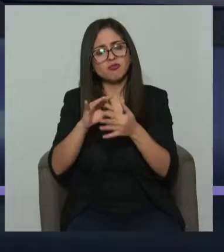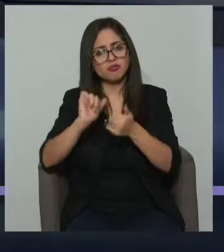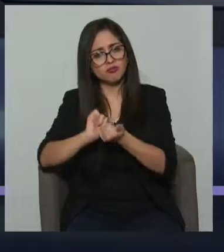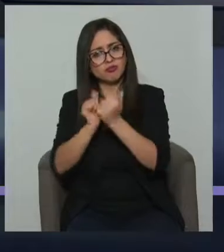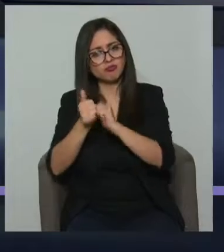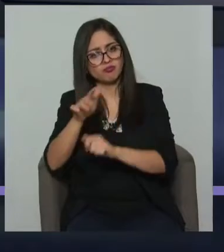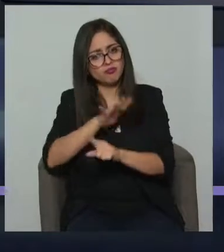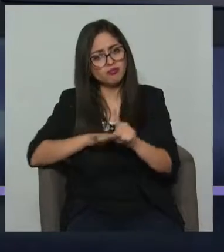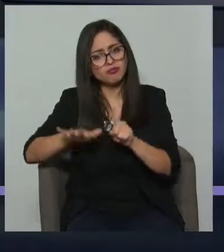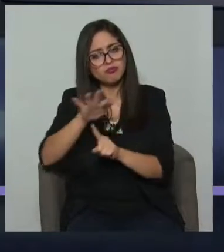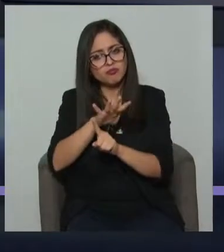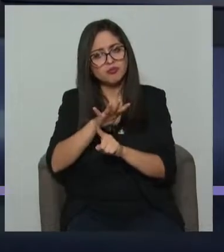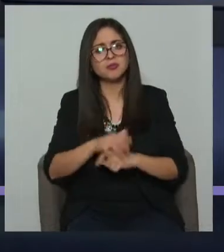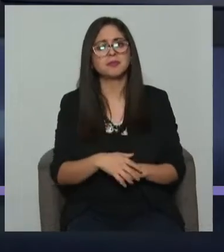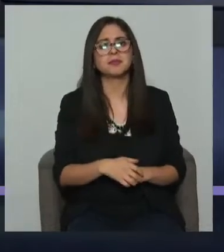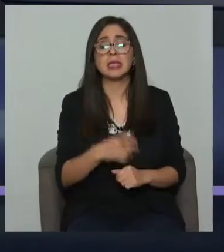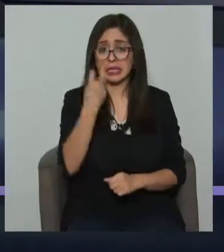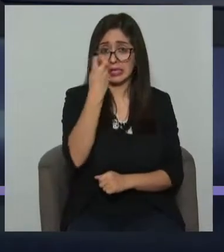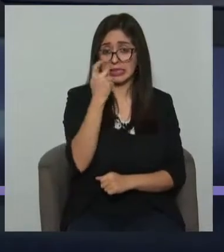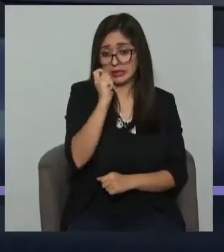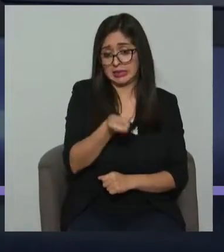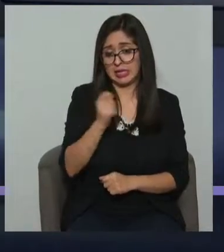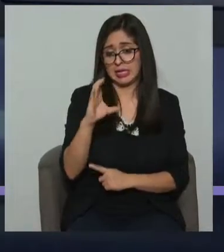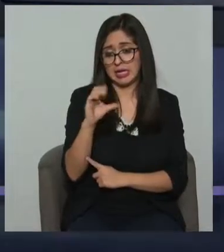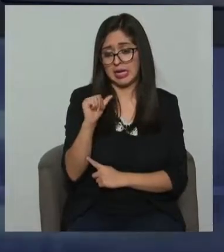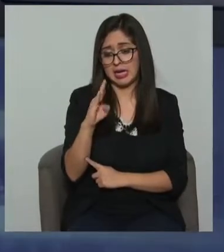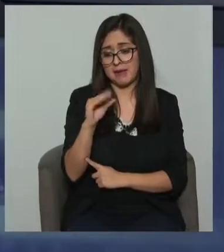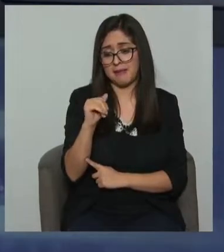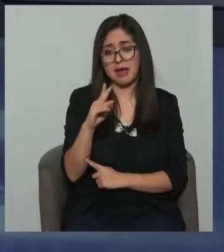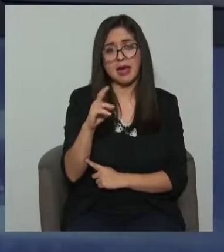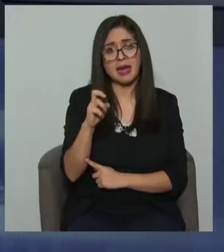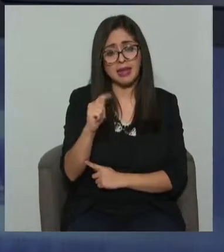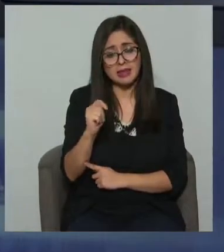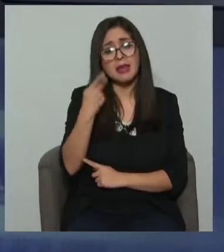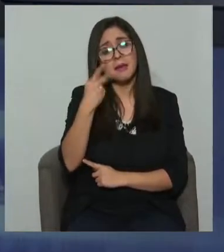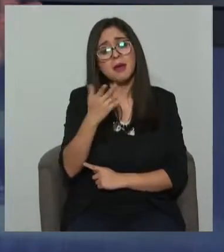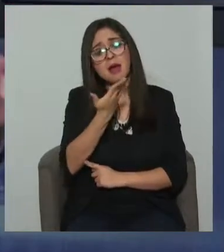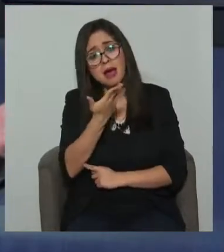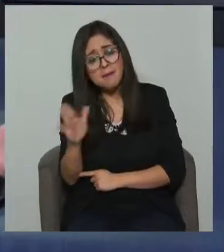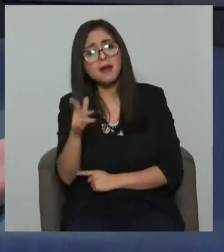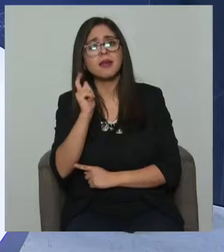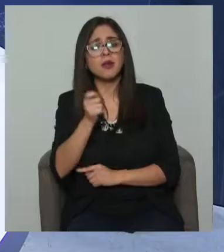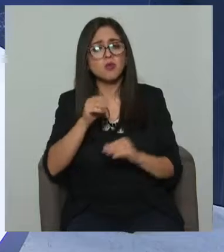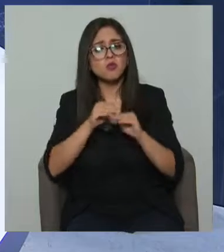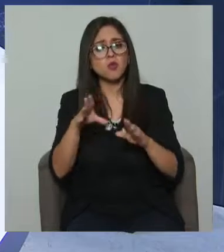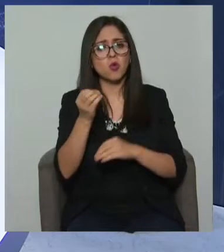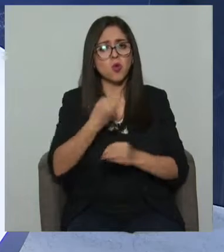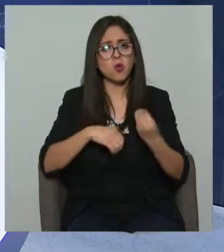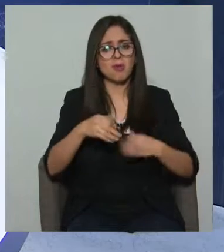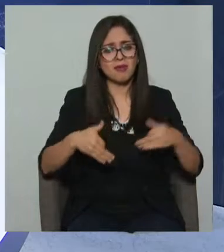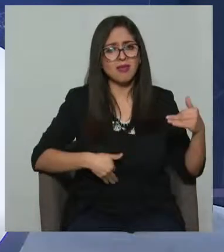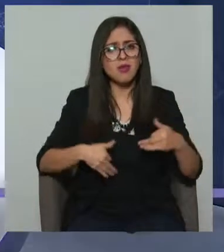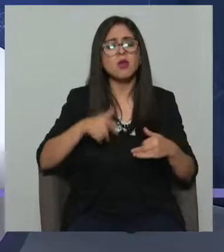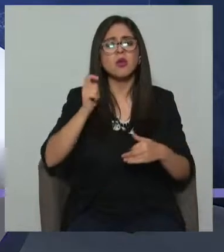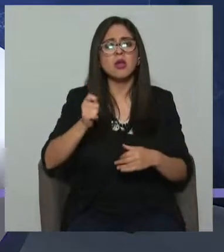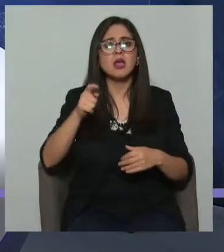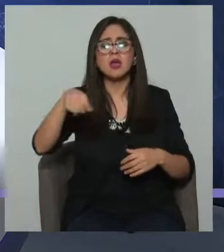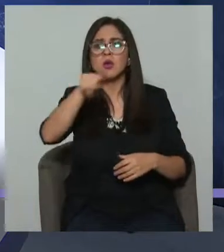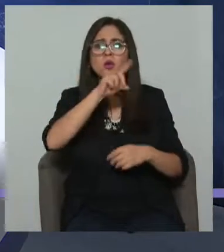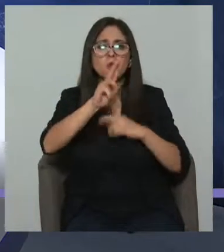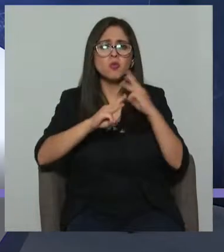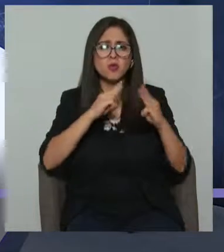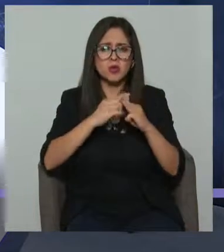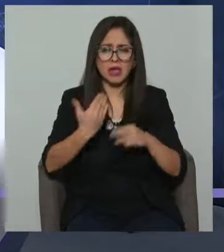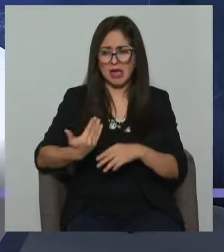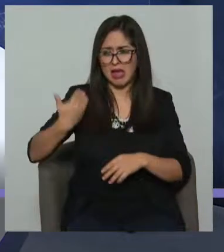reflexión desde el humor. Eso es el cabaret. Además, una tradición escénica que le estamos regresando al mundo. Si bien en México